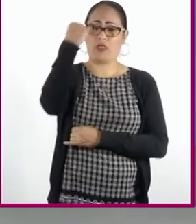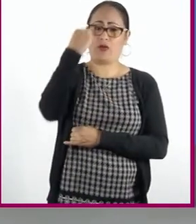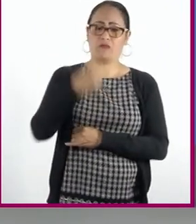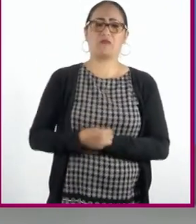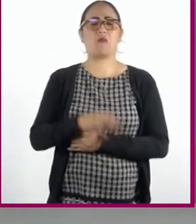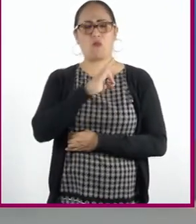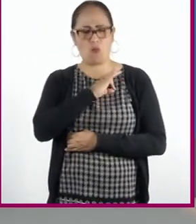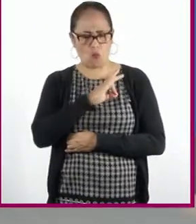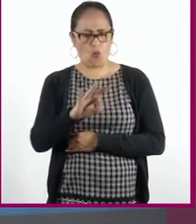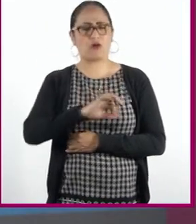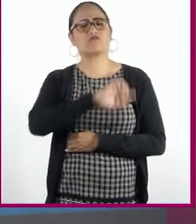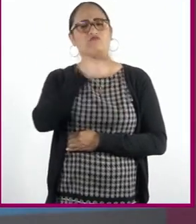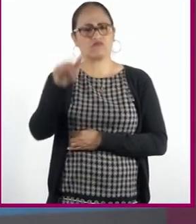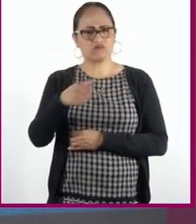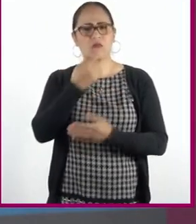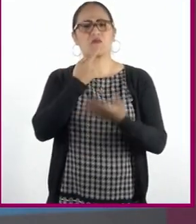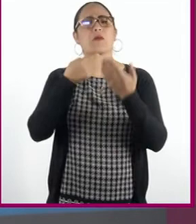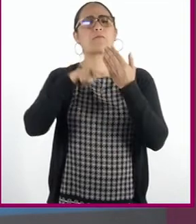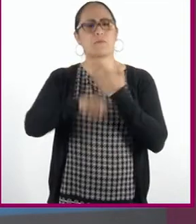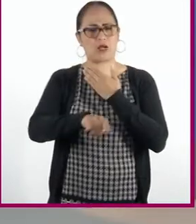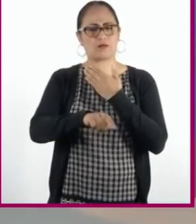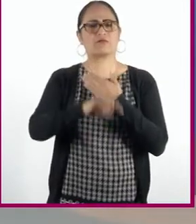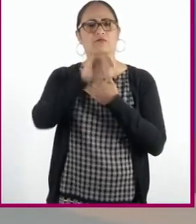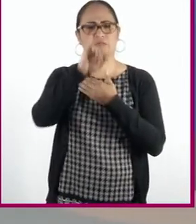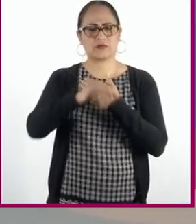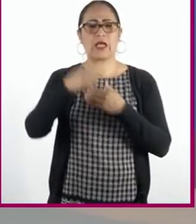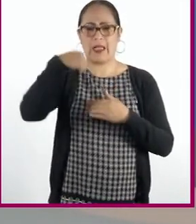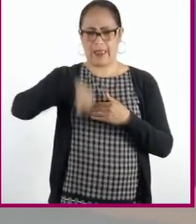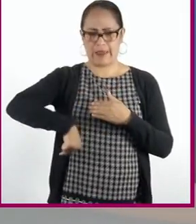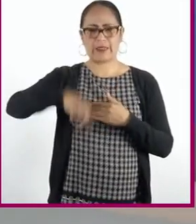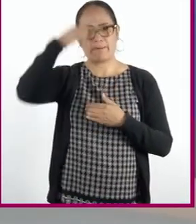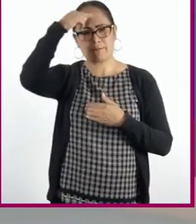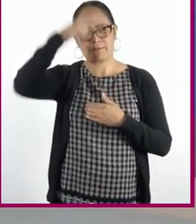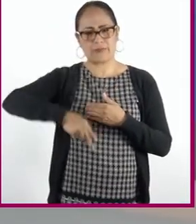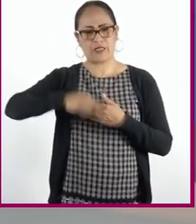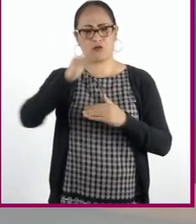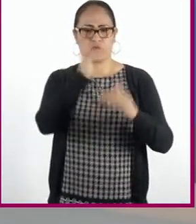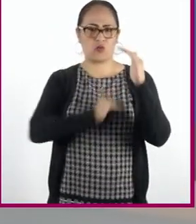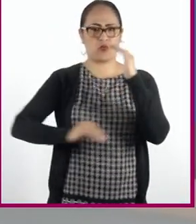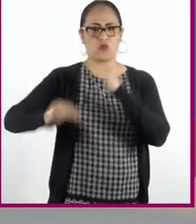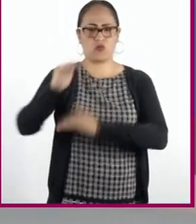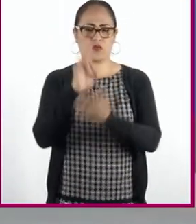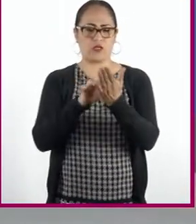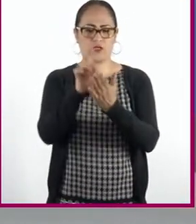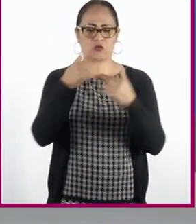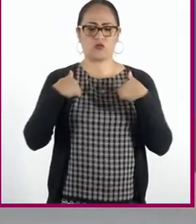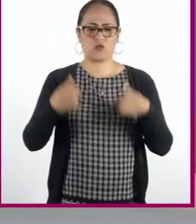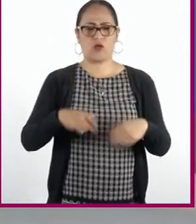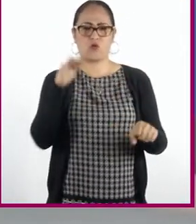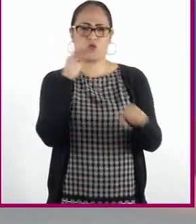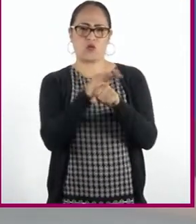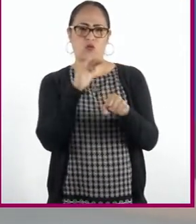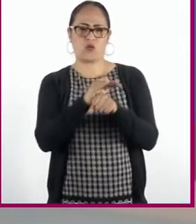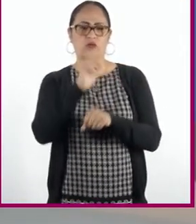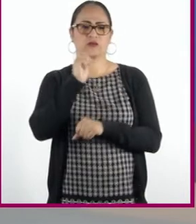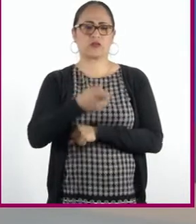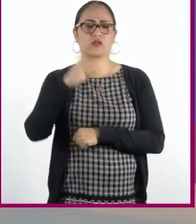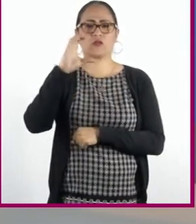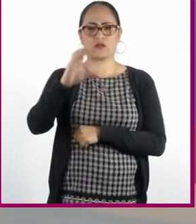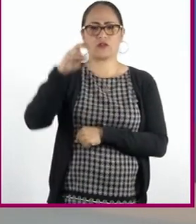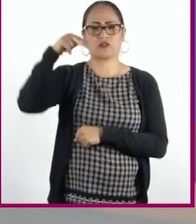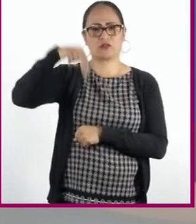pueden presentar una queja. En México, el órgano más importante para la defensa de los derechos humanos es la Comisión Nacional